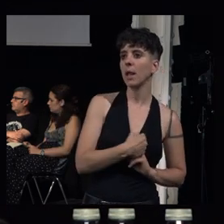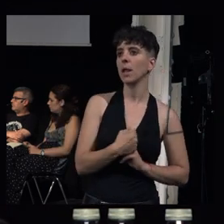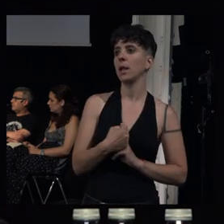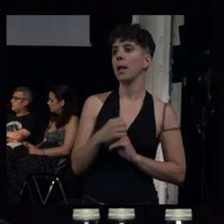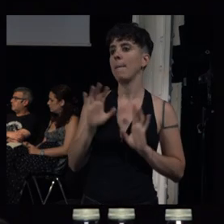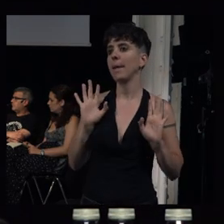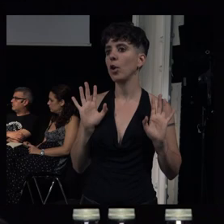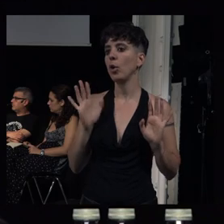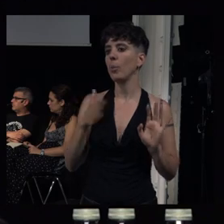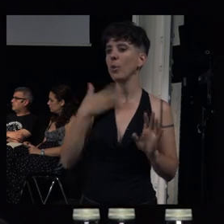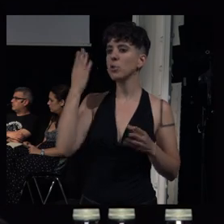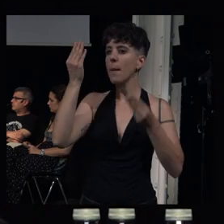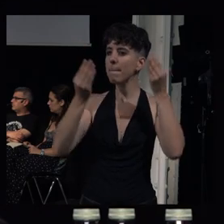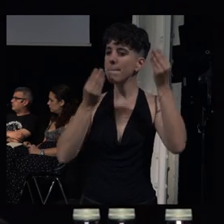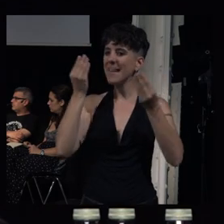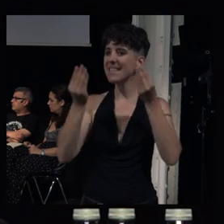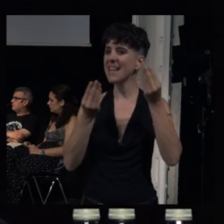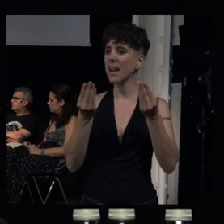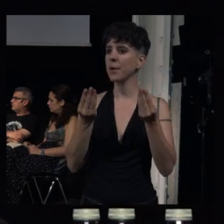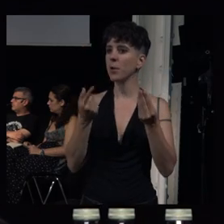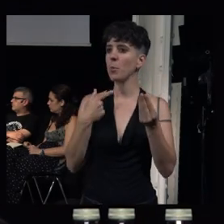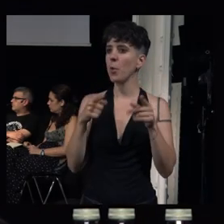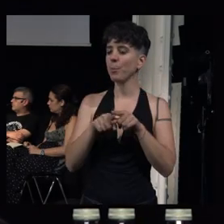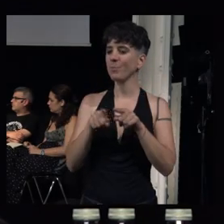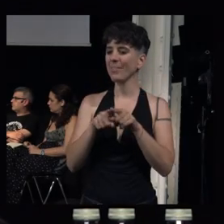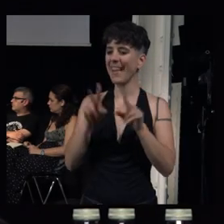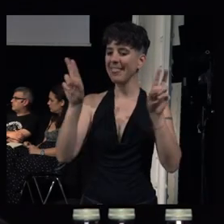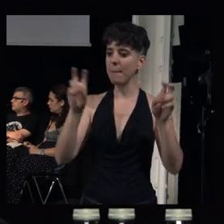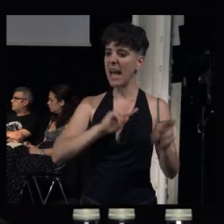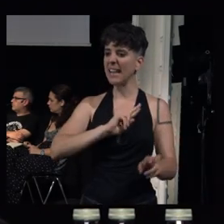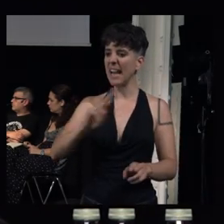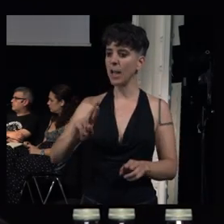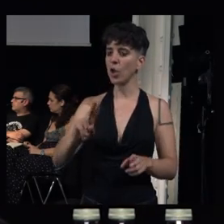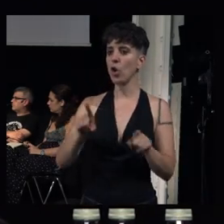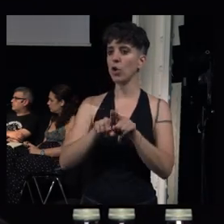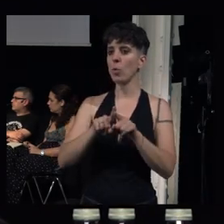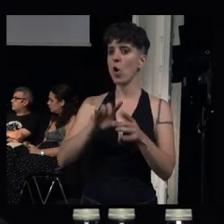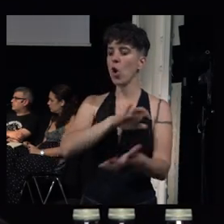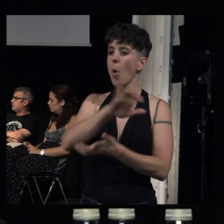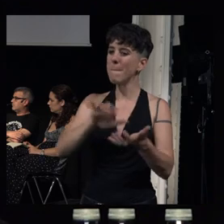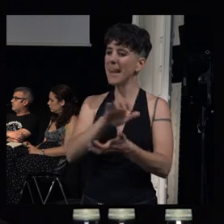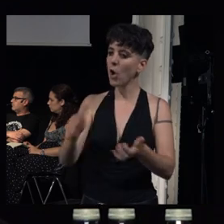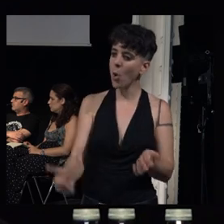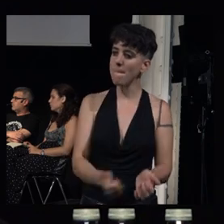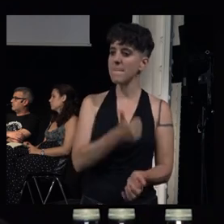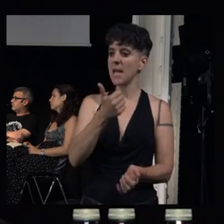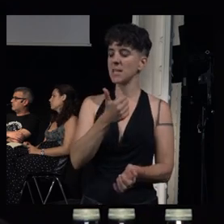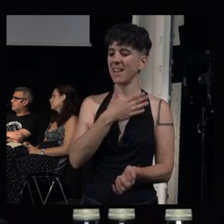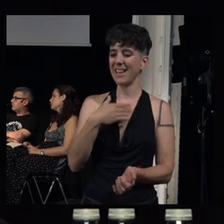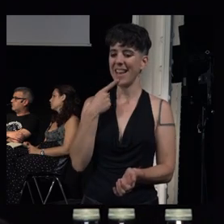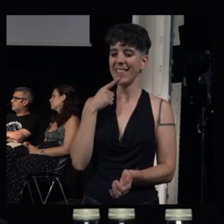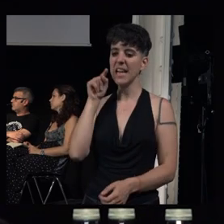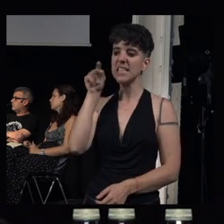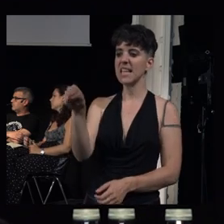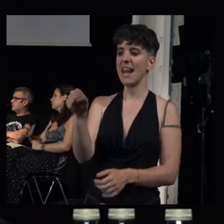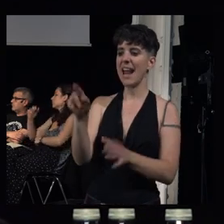pero igual tendríamos que repensar o cómo podemos hacer una complejización mayor de ese discurso que no implique tampoco señalar a una parte